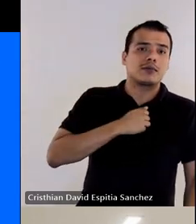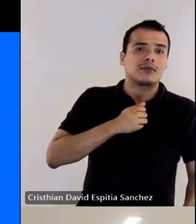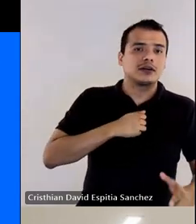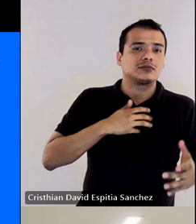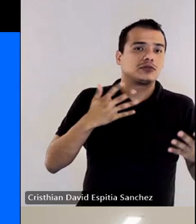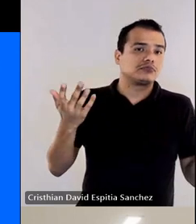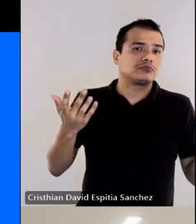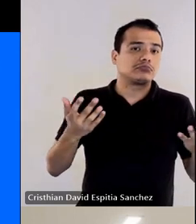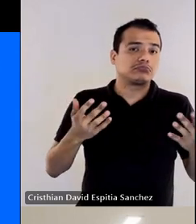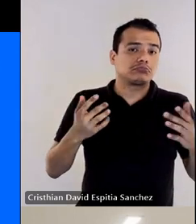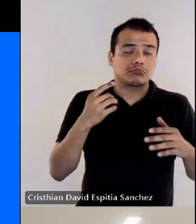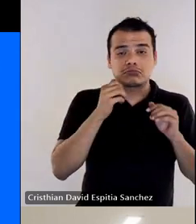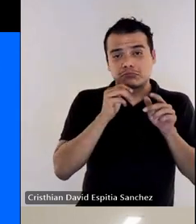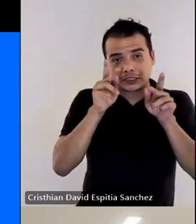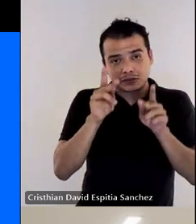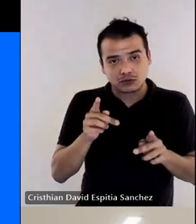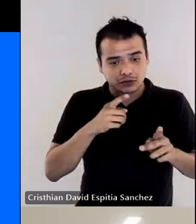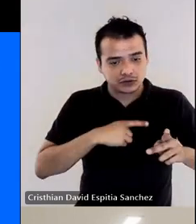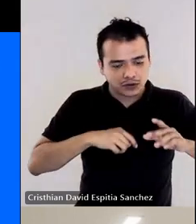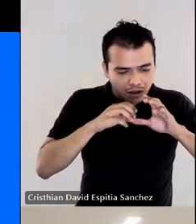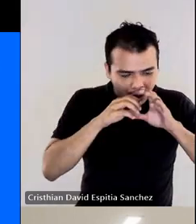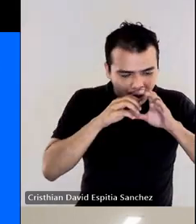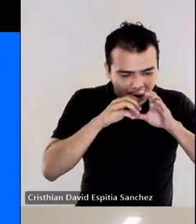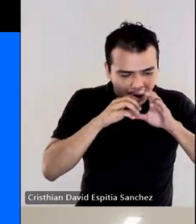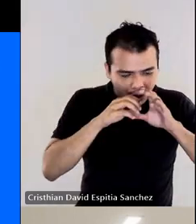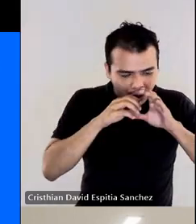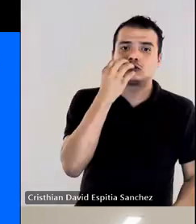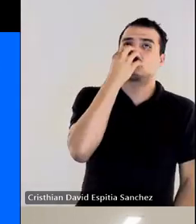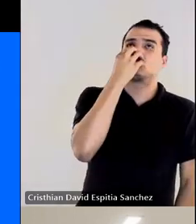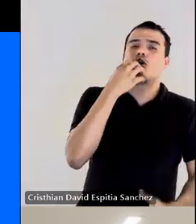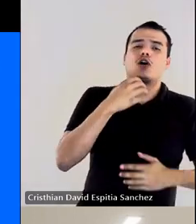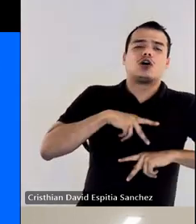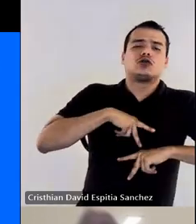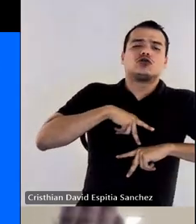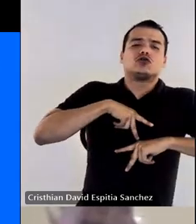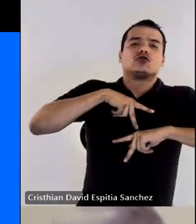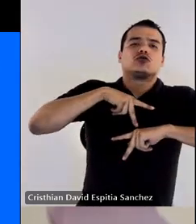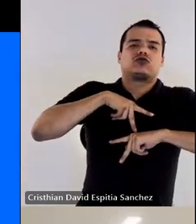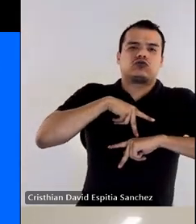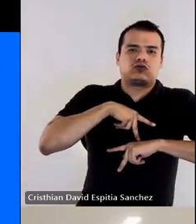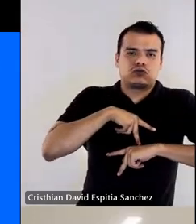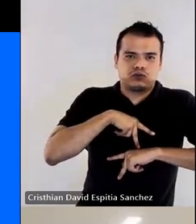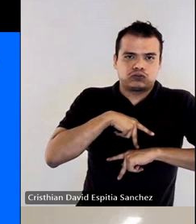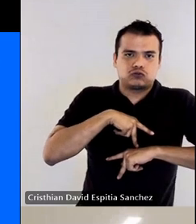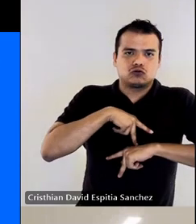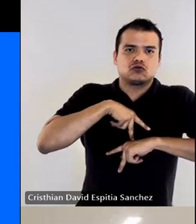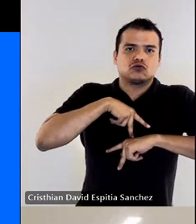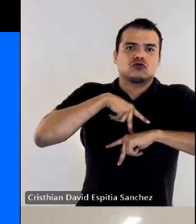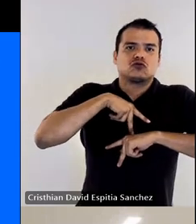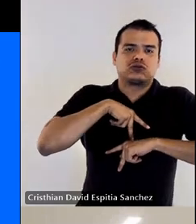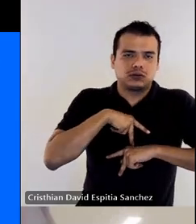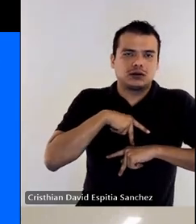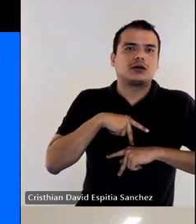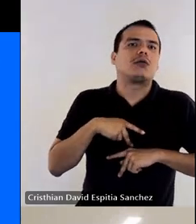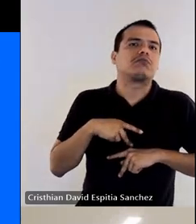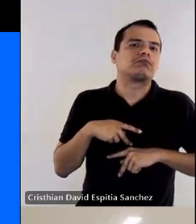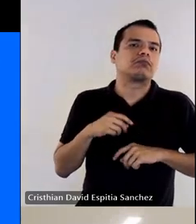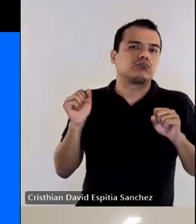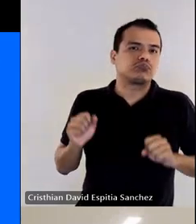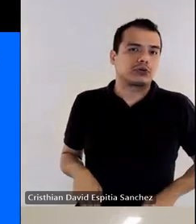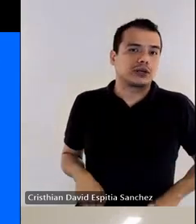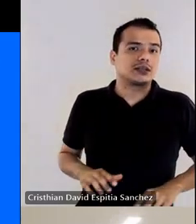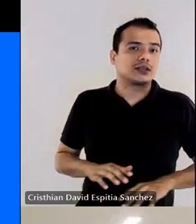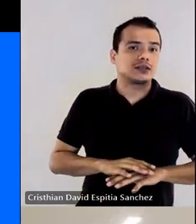del cuello, lo que se denomina una hiperextensión para ya sea ventilarlo adecuadamente, que la vía respiratoria me quede